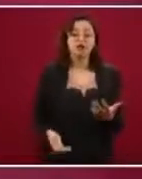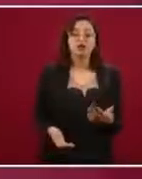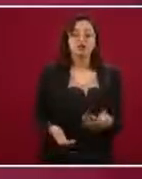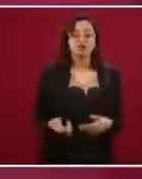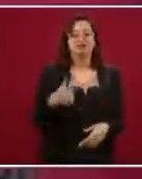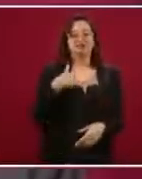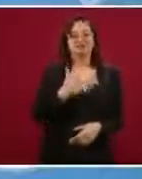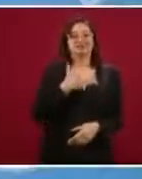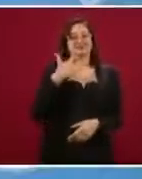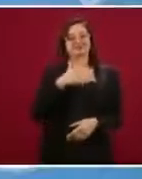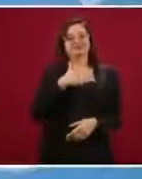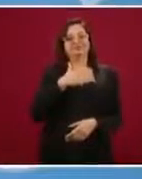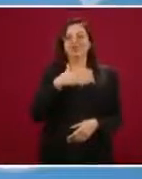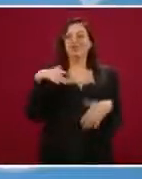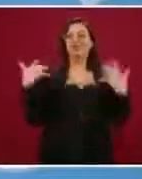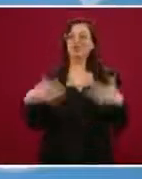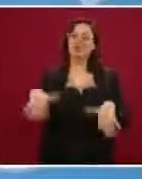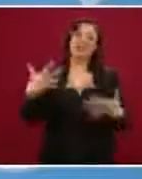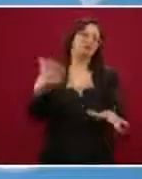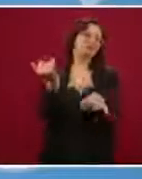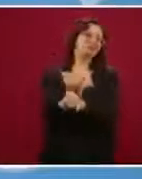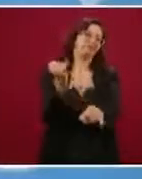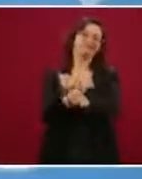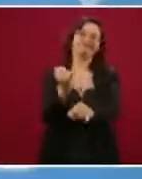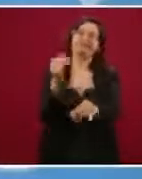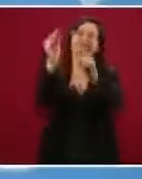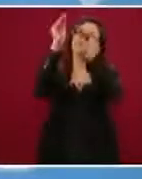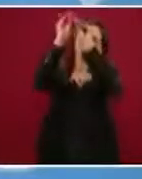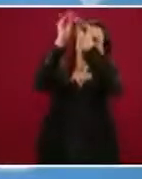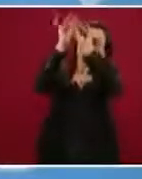por eso digo, benditas redes sociales,